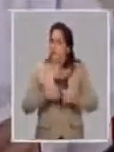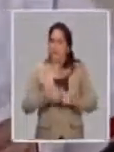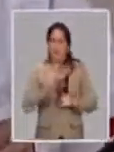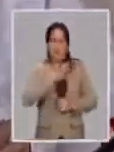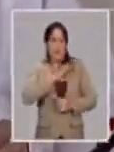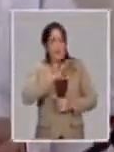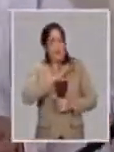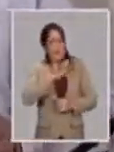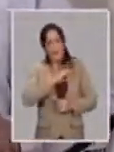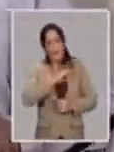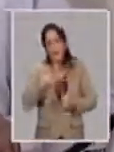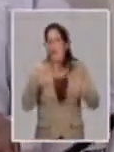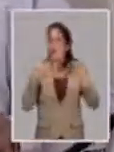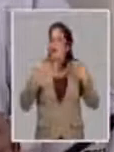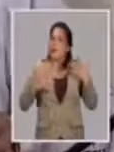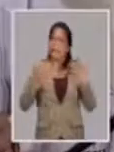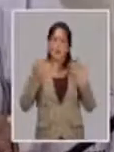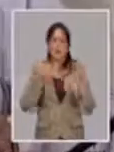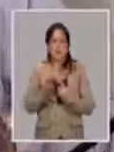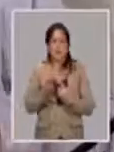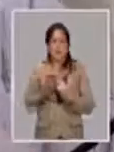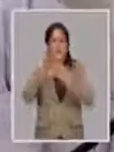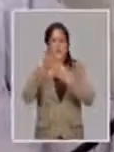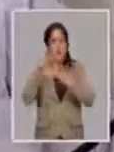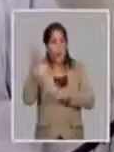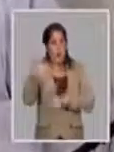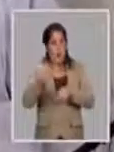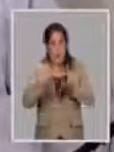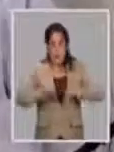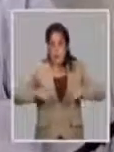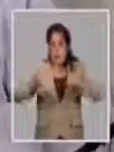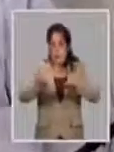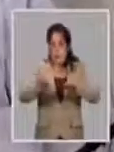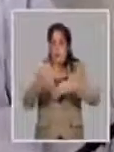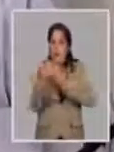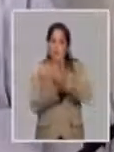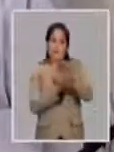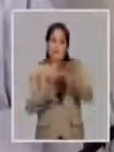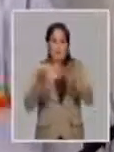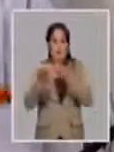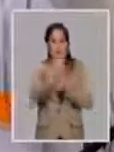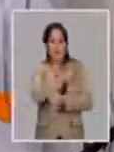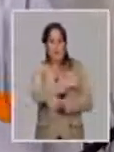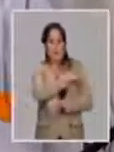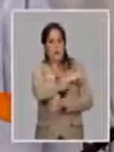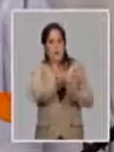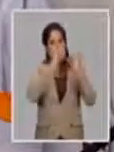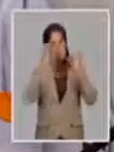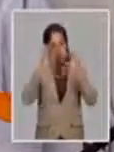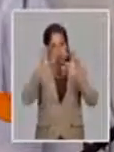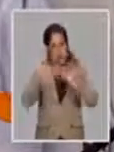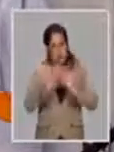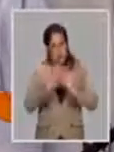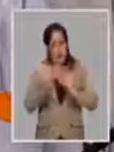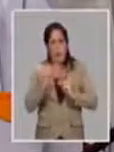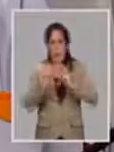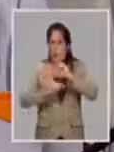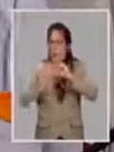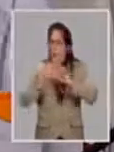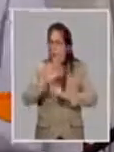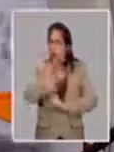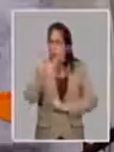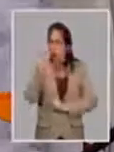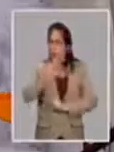Realmente sentimos un privilegio de poder estar aquí hoy para poder compartir con todo el pueblo los resultados que hemos